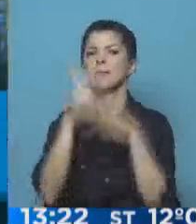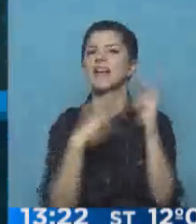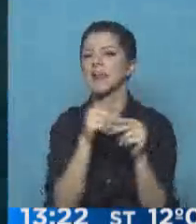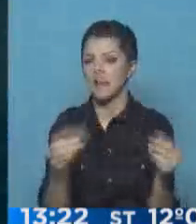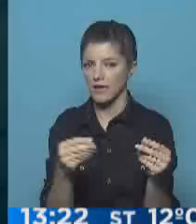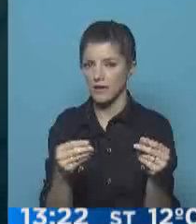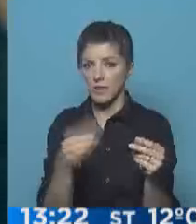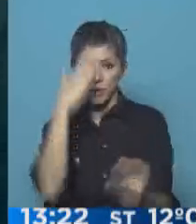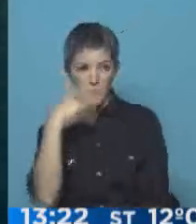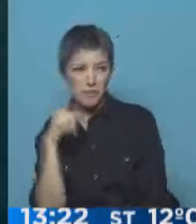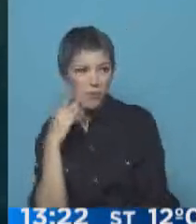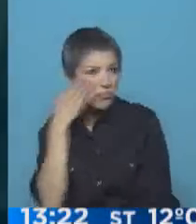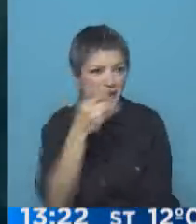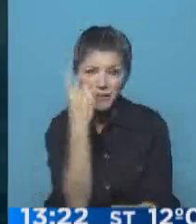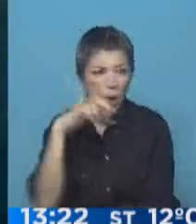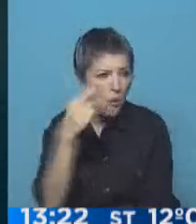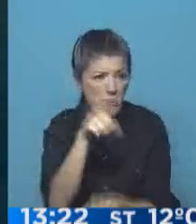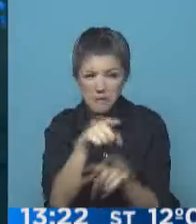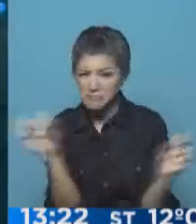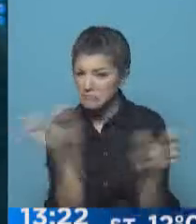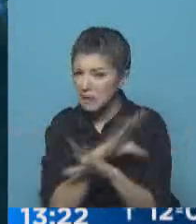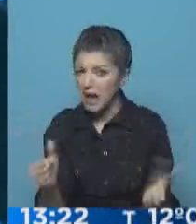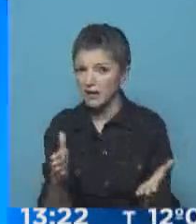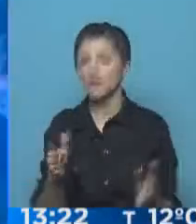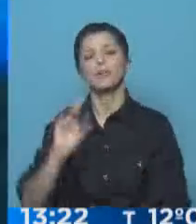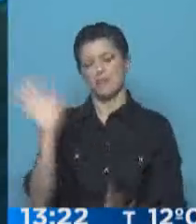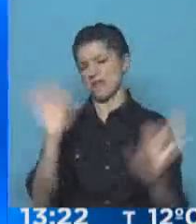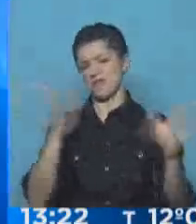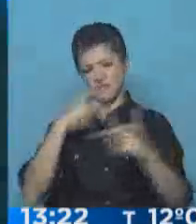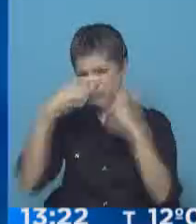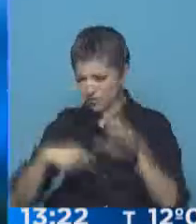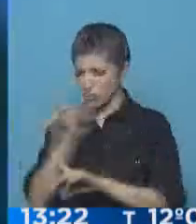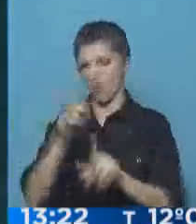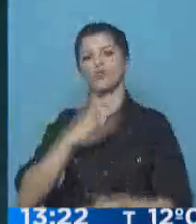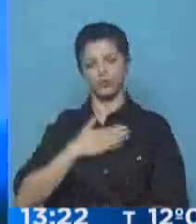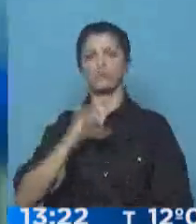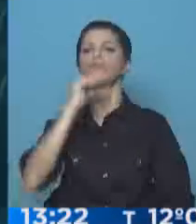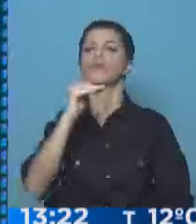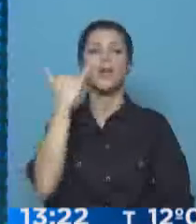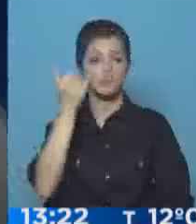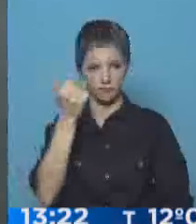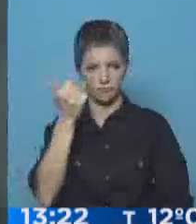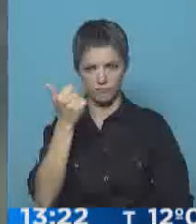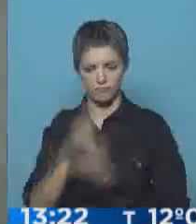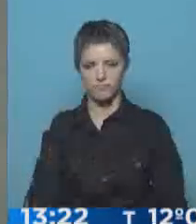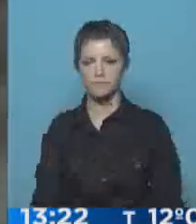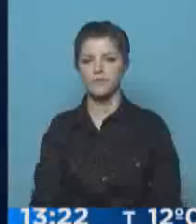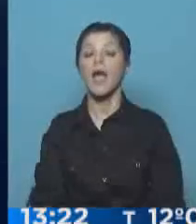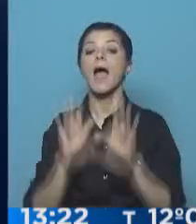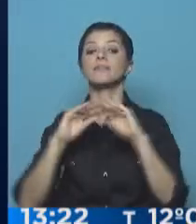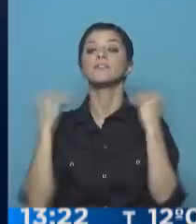UPAs para que sean buenas, en serio? Aquí se anuncia lo que todavía no está listo. Y estos son los